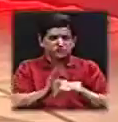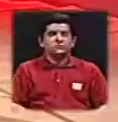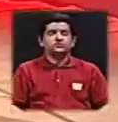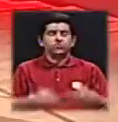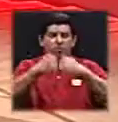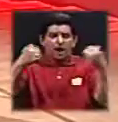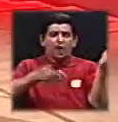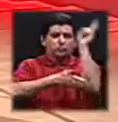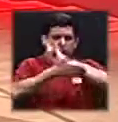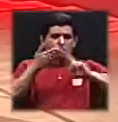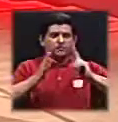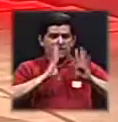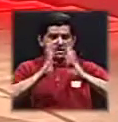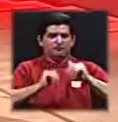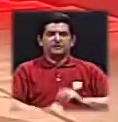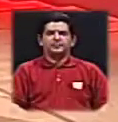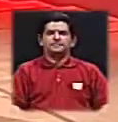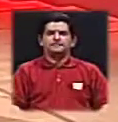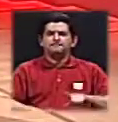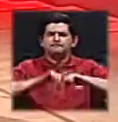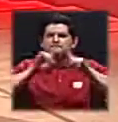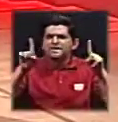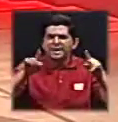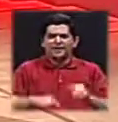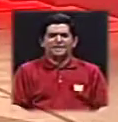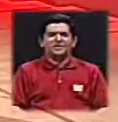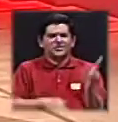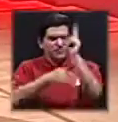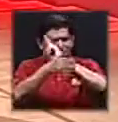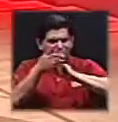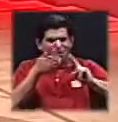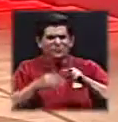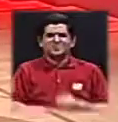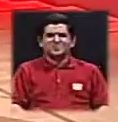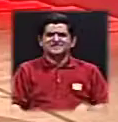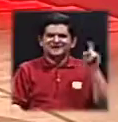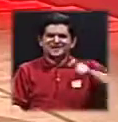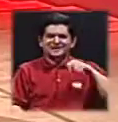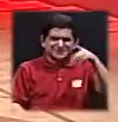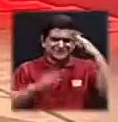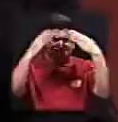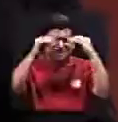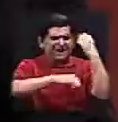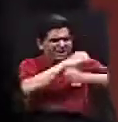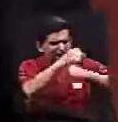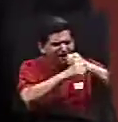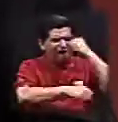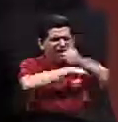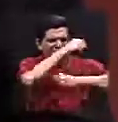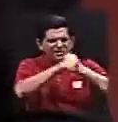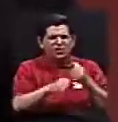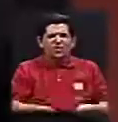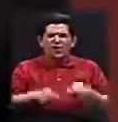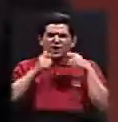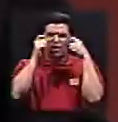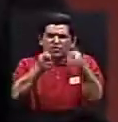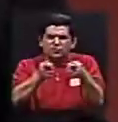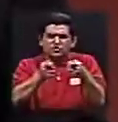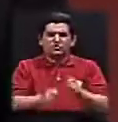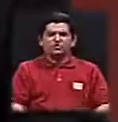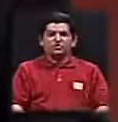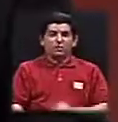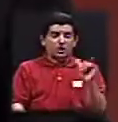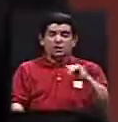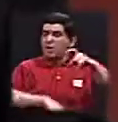si no, digamos, si de todas maneras la universidad tiene que rendir esos informes anuales y en todo momento cuando se